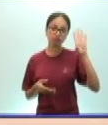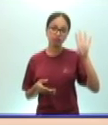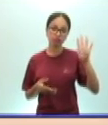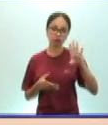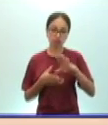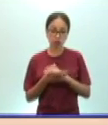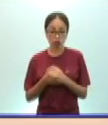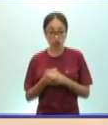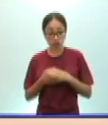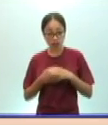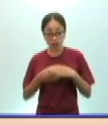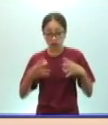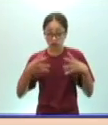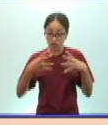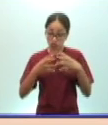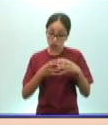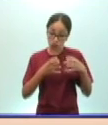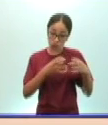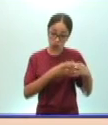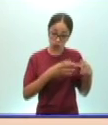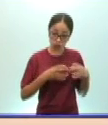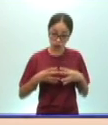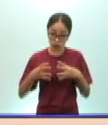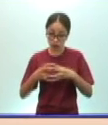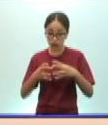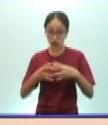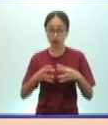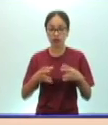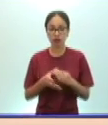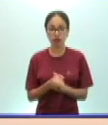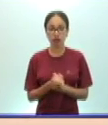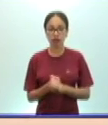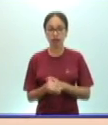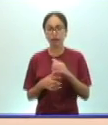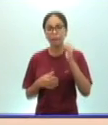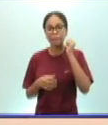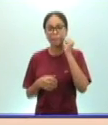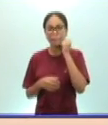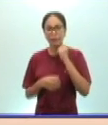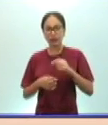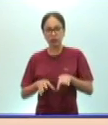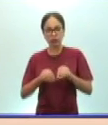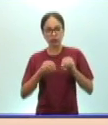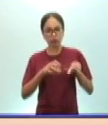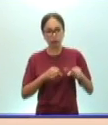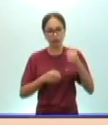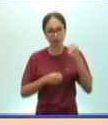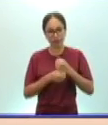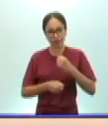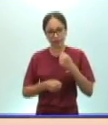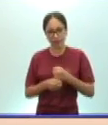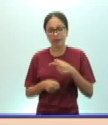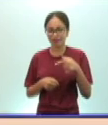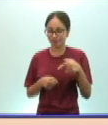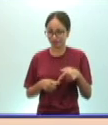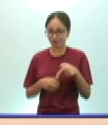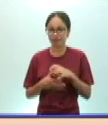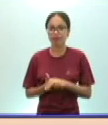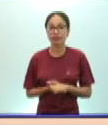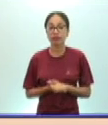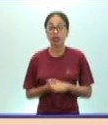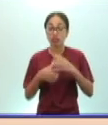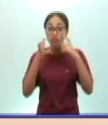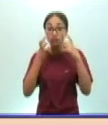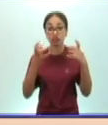de laboratorio más empleados y que más ustedes pueden emplear en este grado. Pero además es importante que